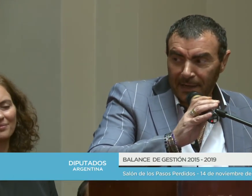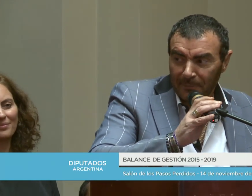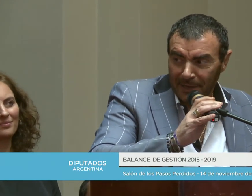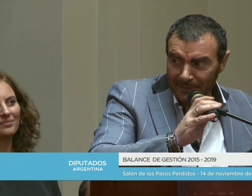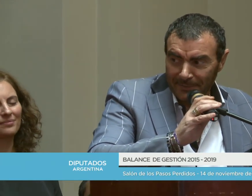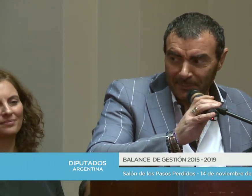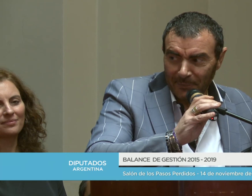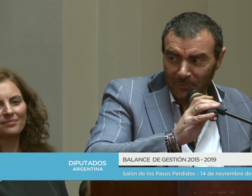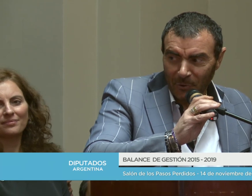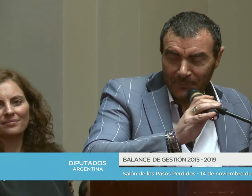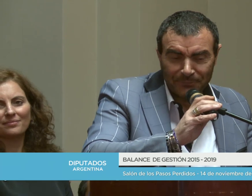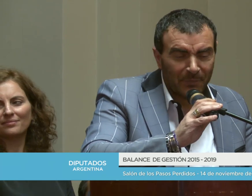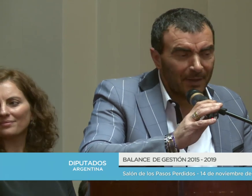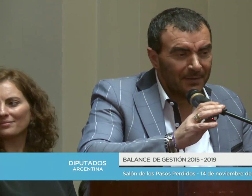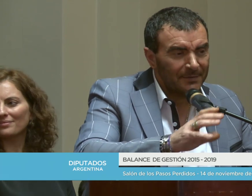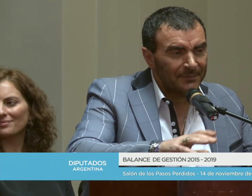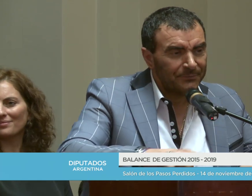Presidente de la Cámara, Emilio Monzó.